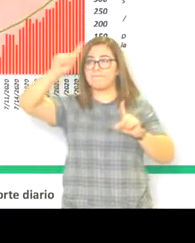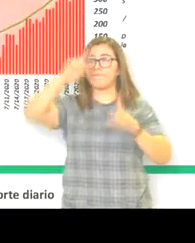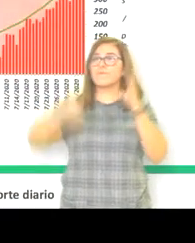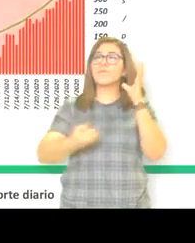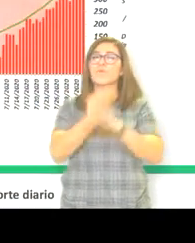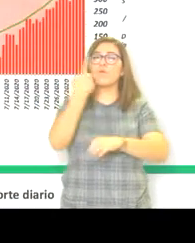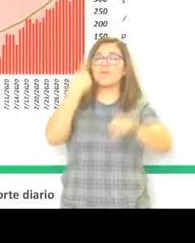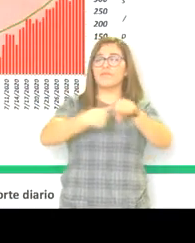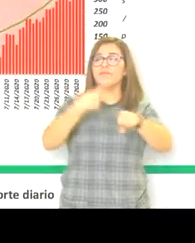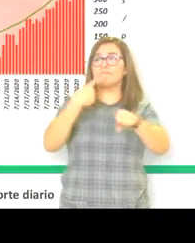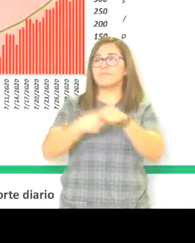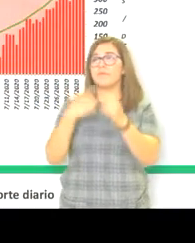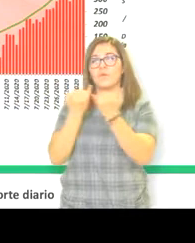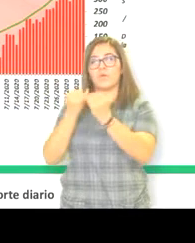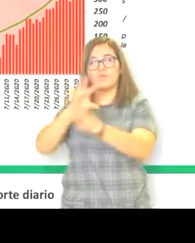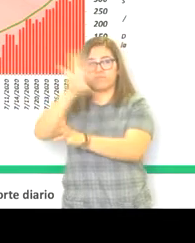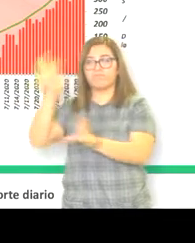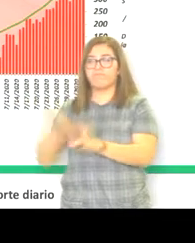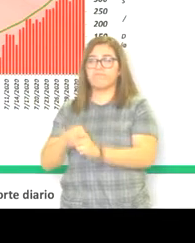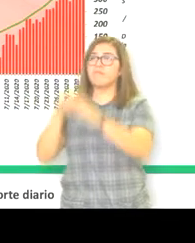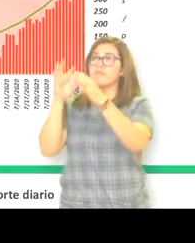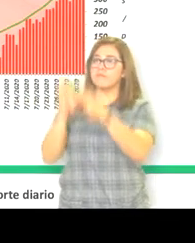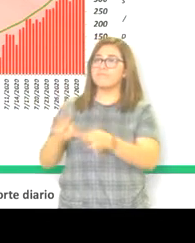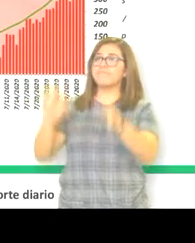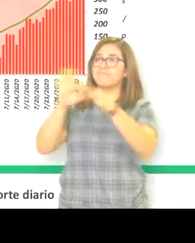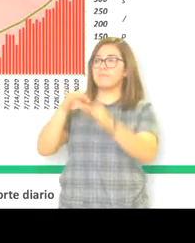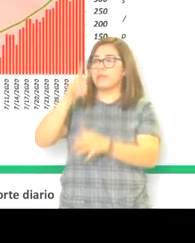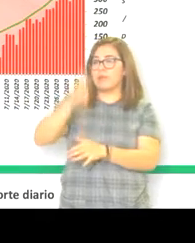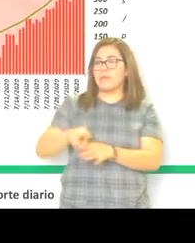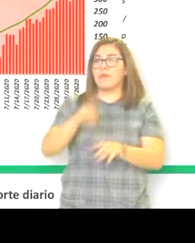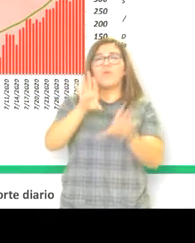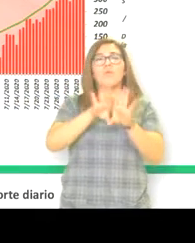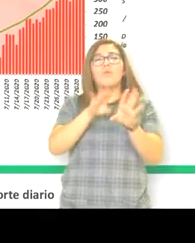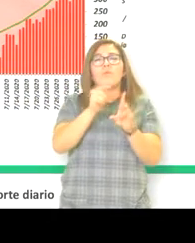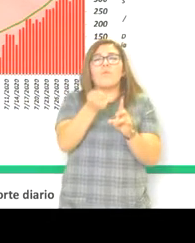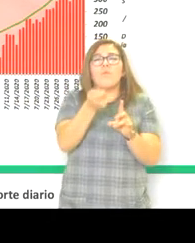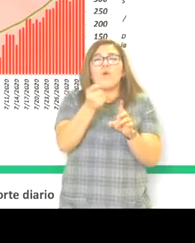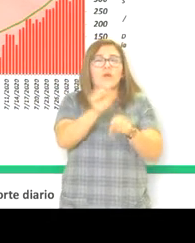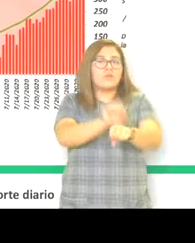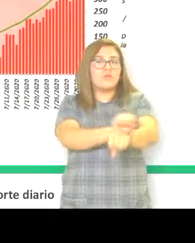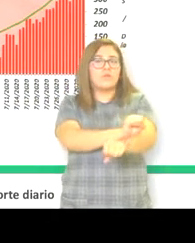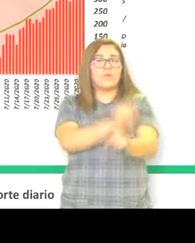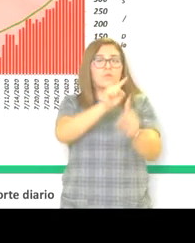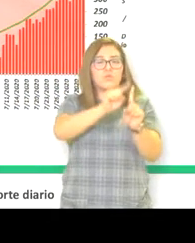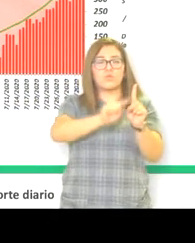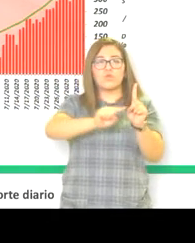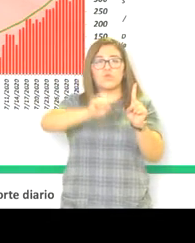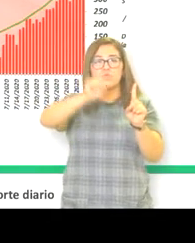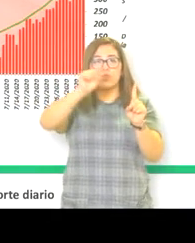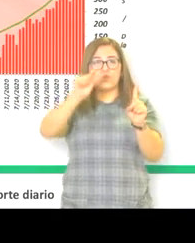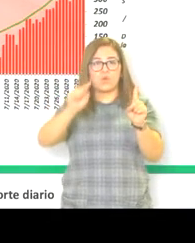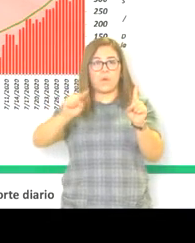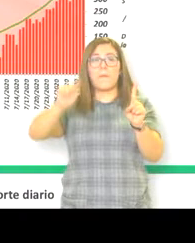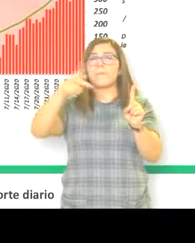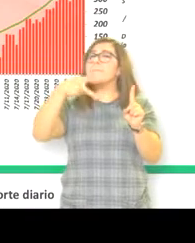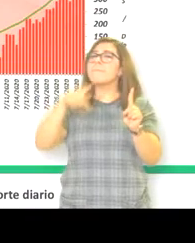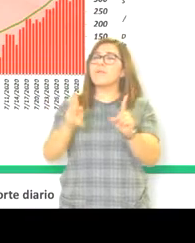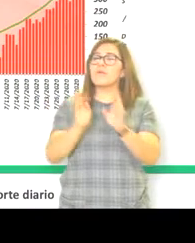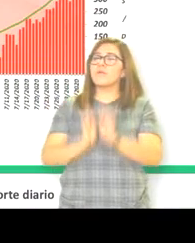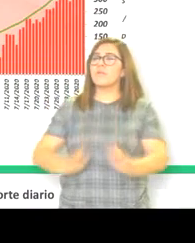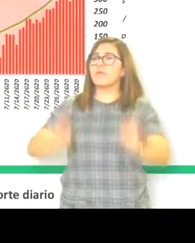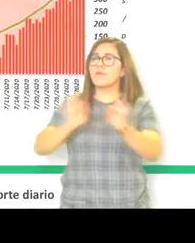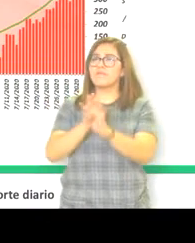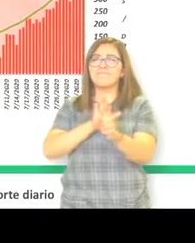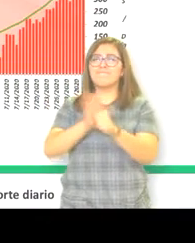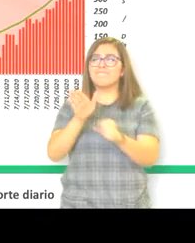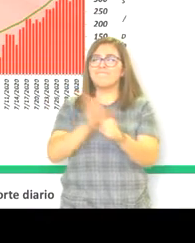nuevos y acumulados, que como siempre lo hemos señalado, tiene ligeras oscilaciones, esto es normal, tiene que ver con muchos factores, pero lo